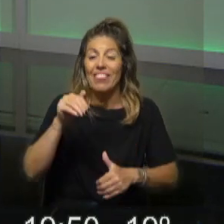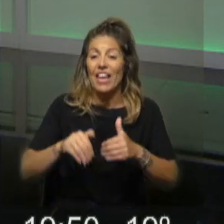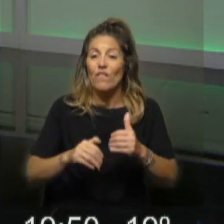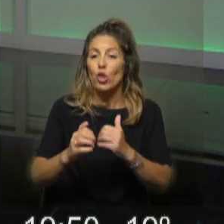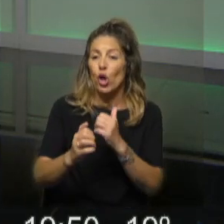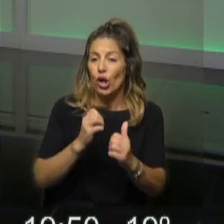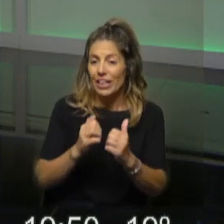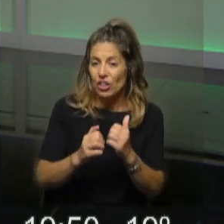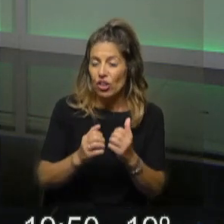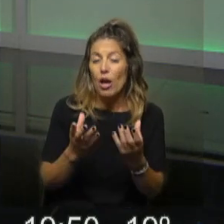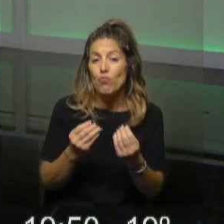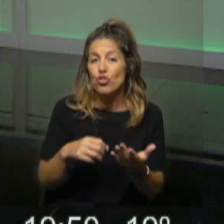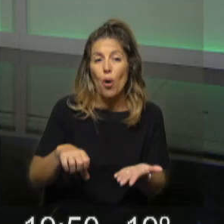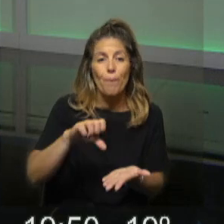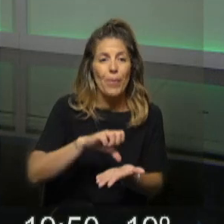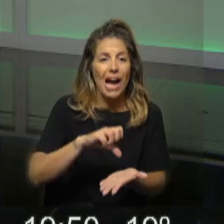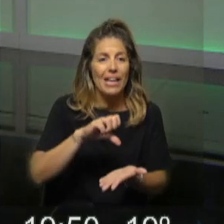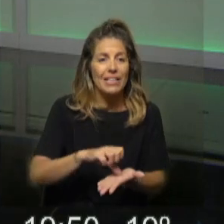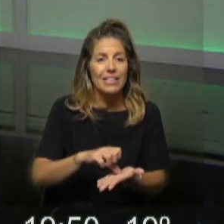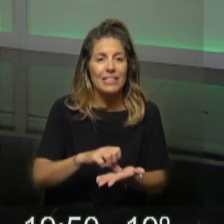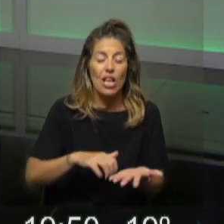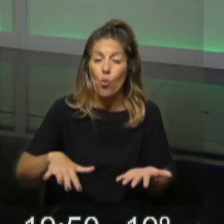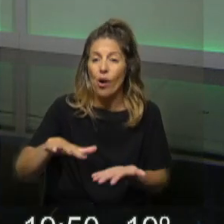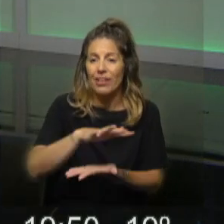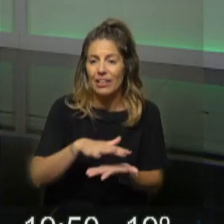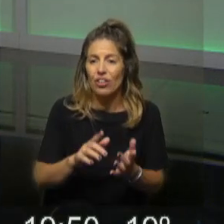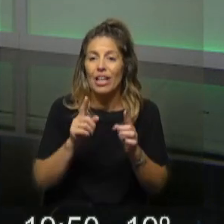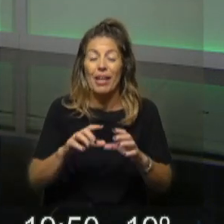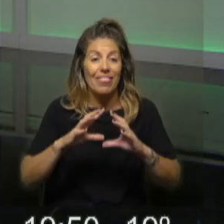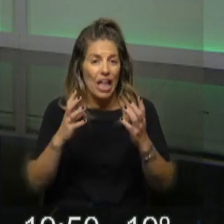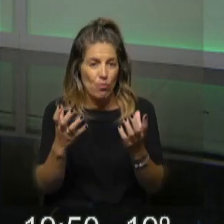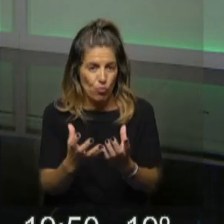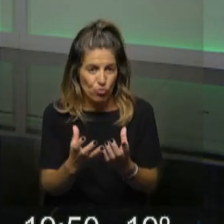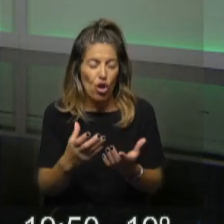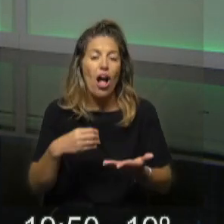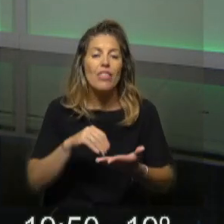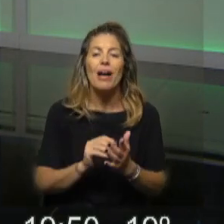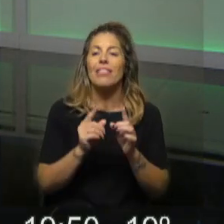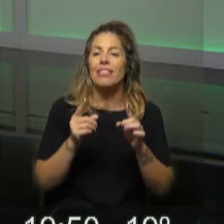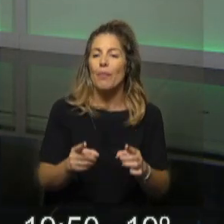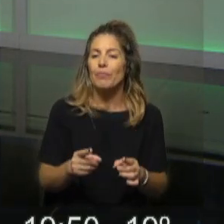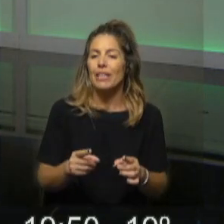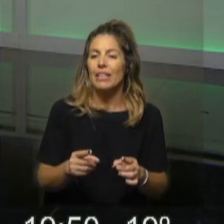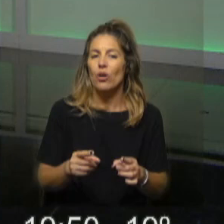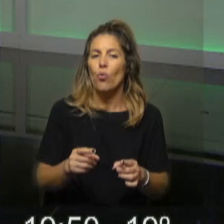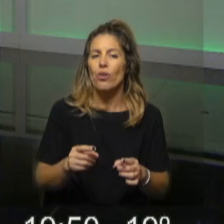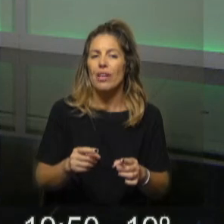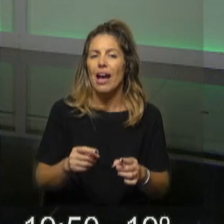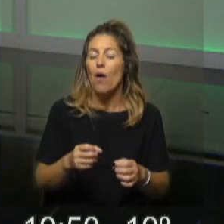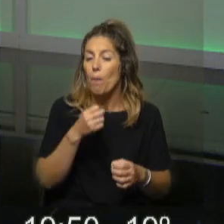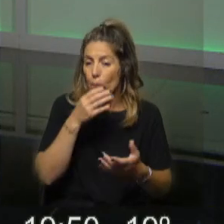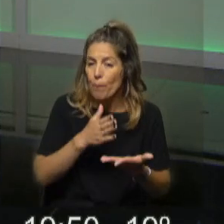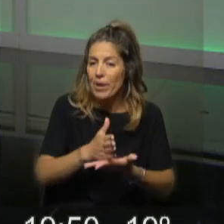que está presente en muchos países de nuestra región y del mundo, además, y que tendría una serie de